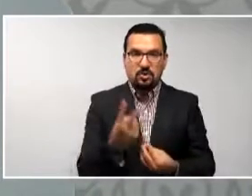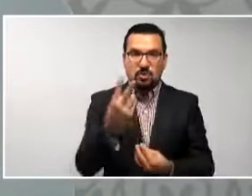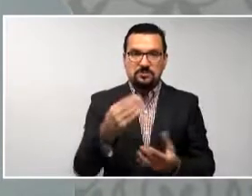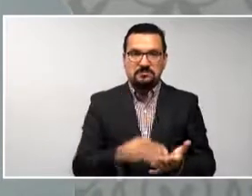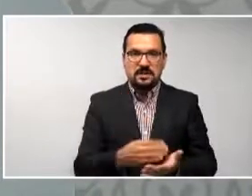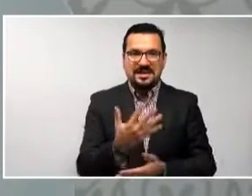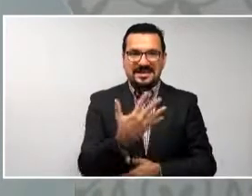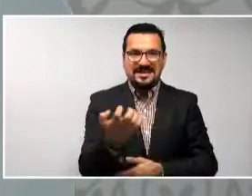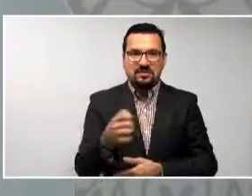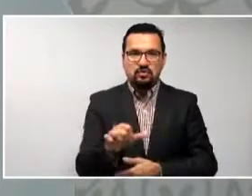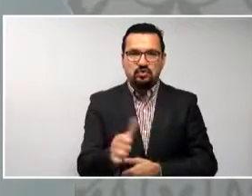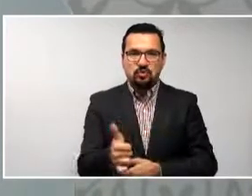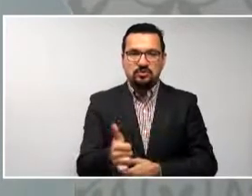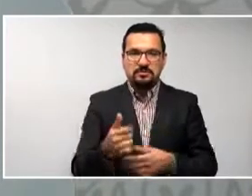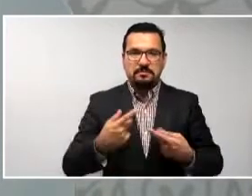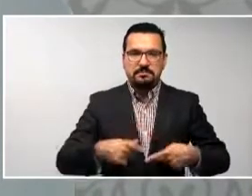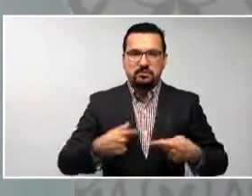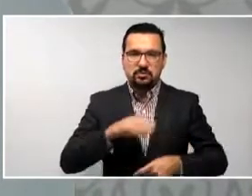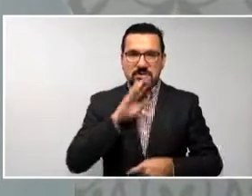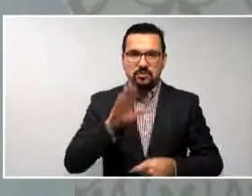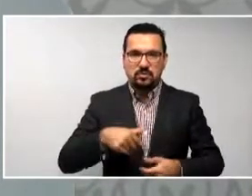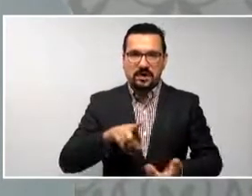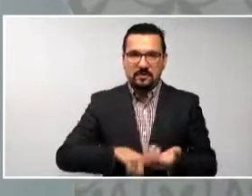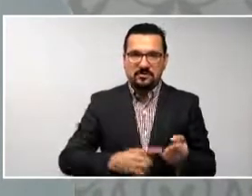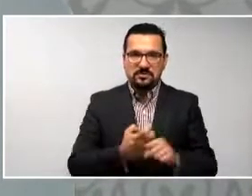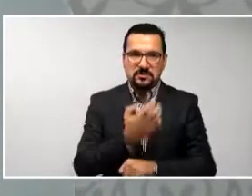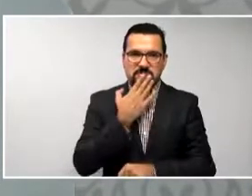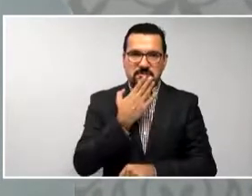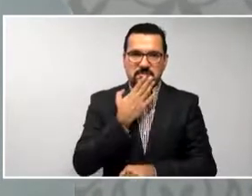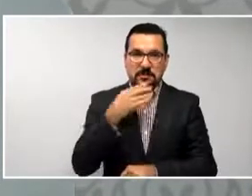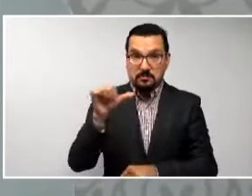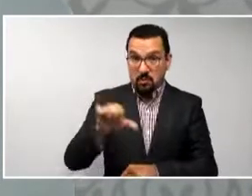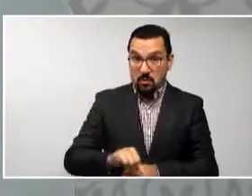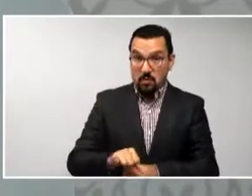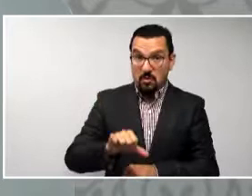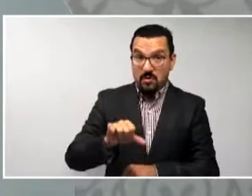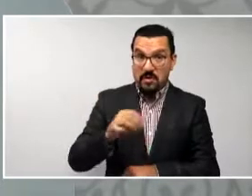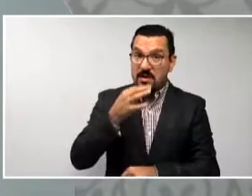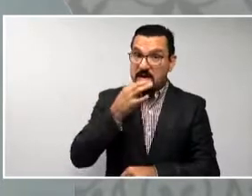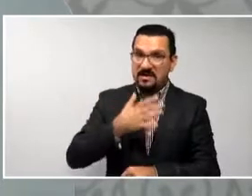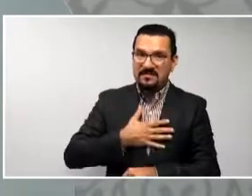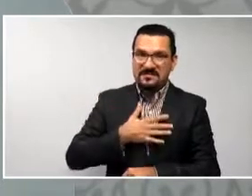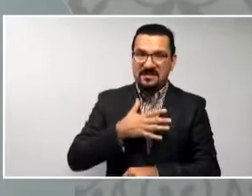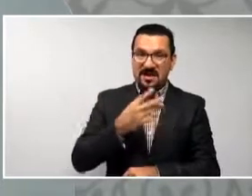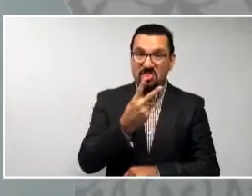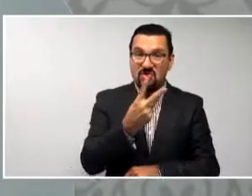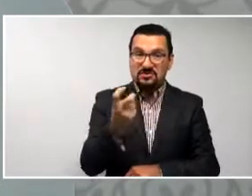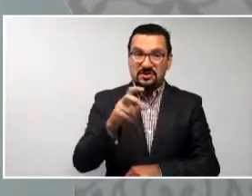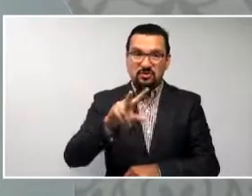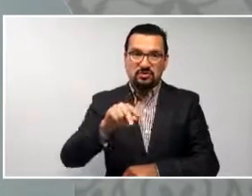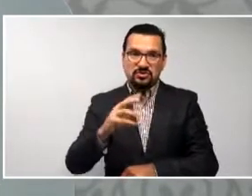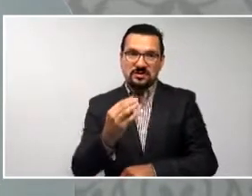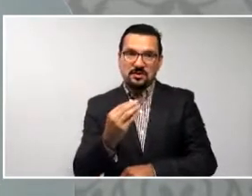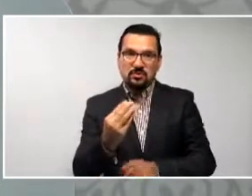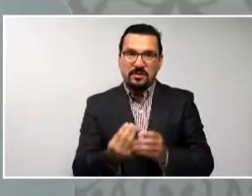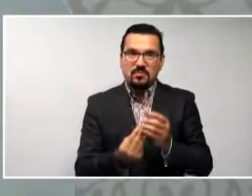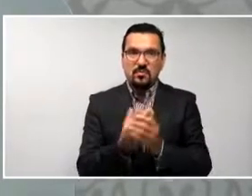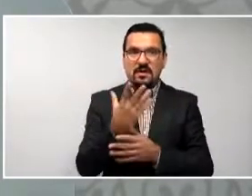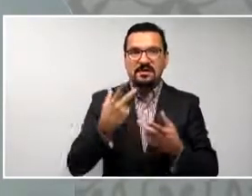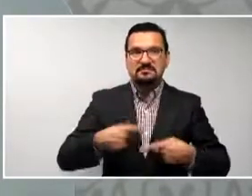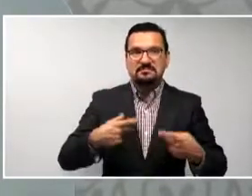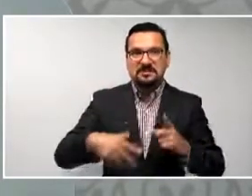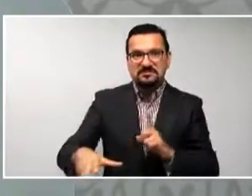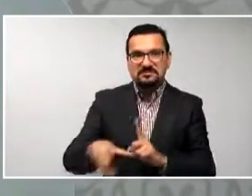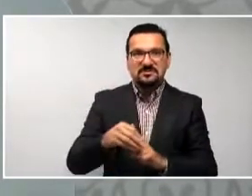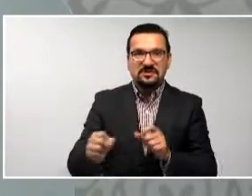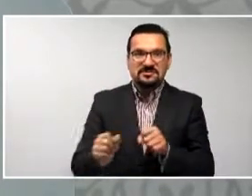2511 defunciones en sonora hoy se confirmaron 200 89 nuevos casos por